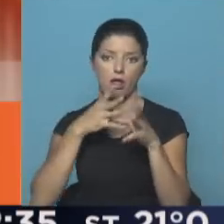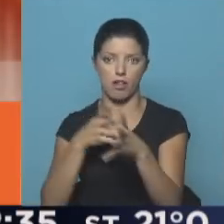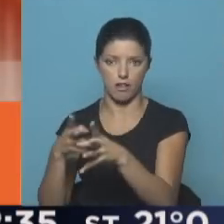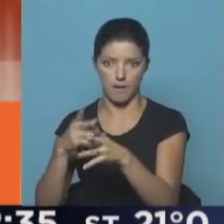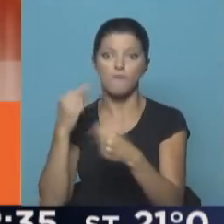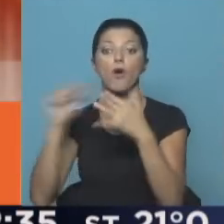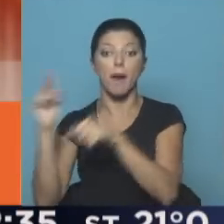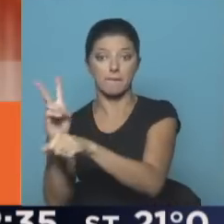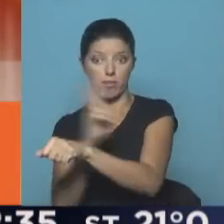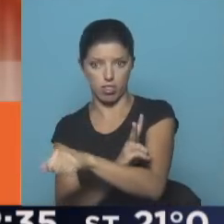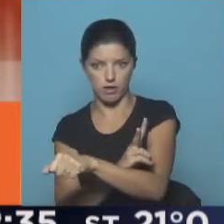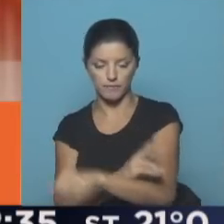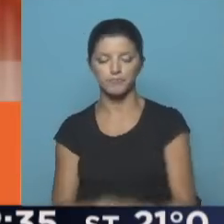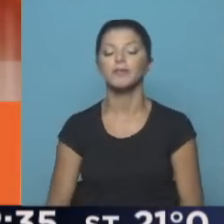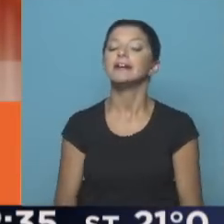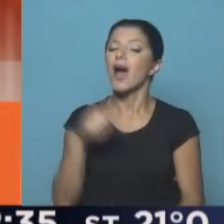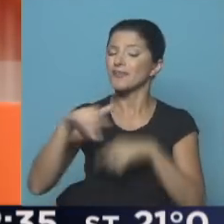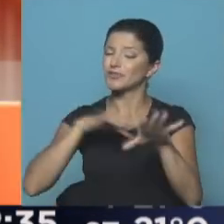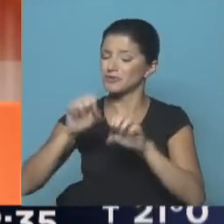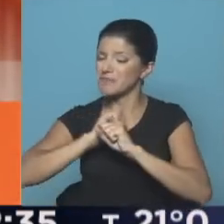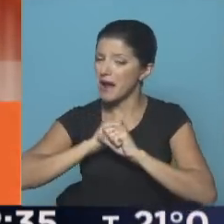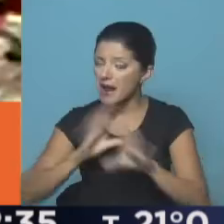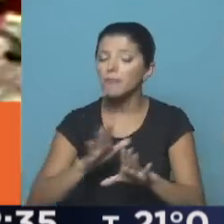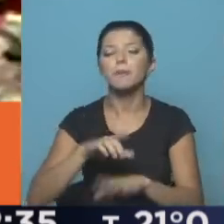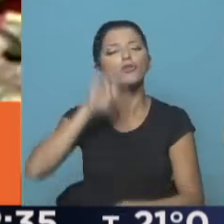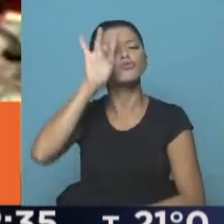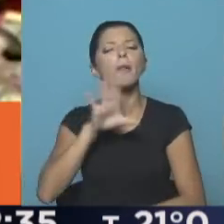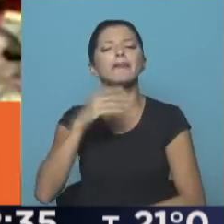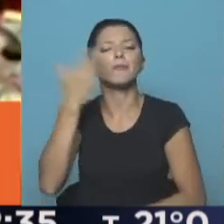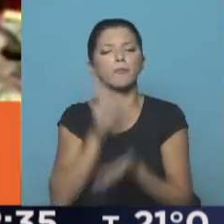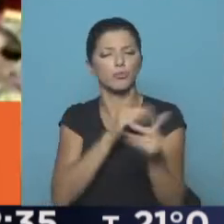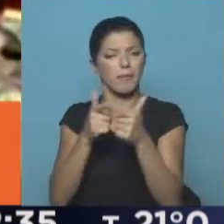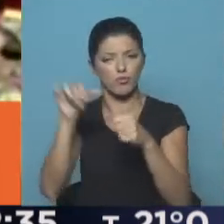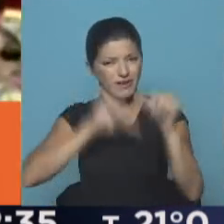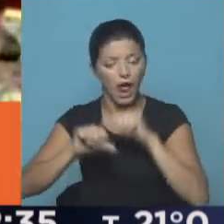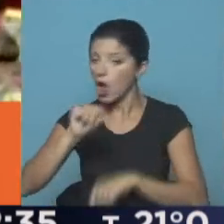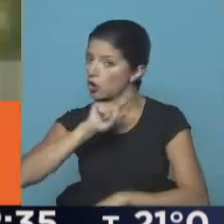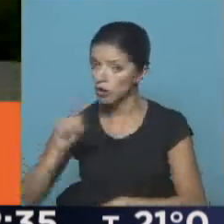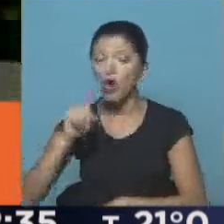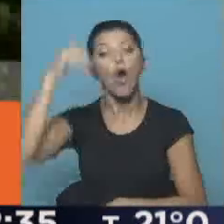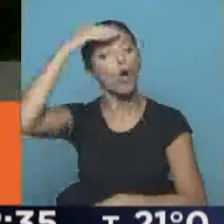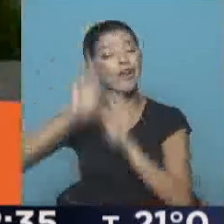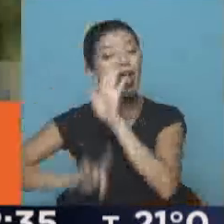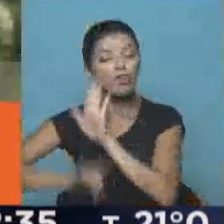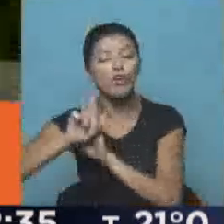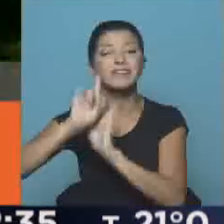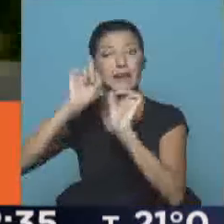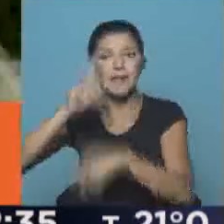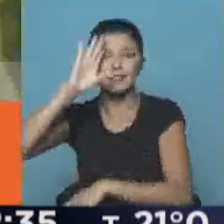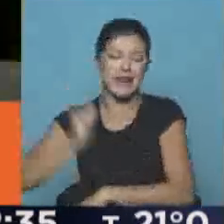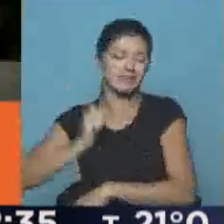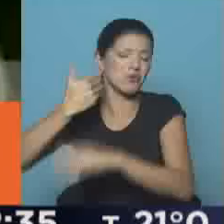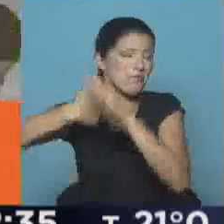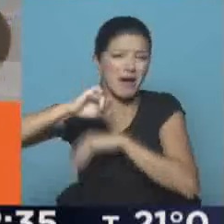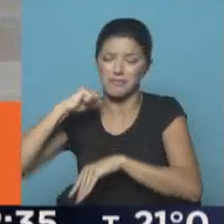La situación es realmente crítica y no se trata solo de armas nucleares. Corea del Norte tiene uno de los mayores ejércitos